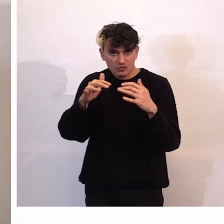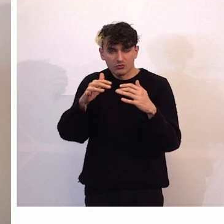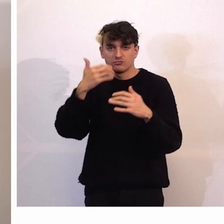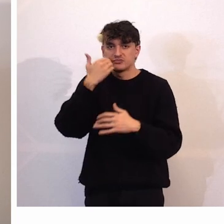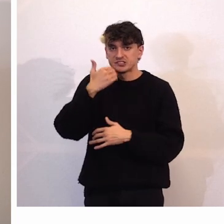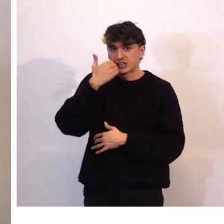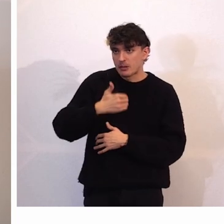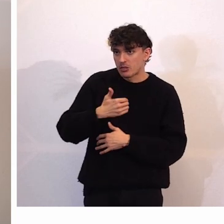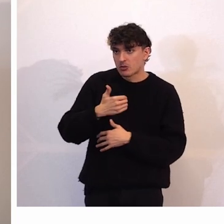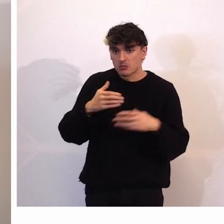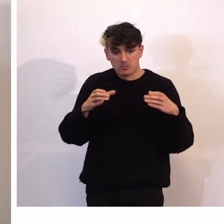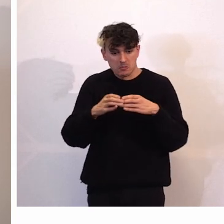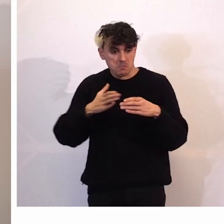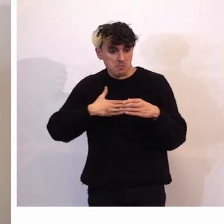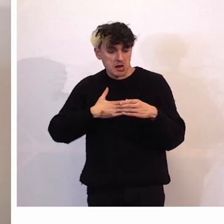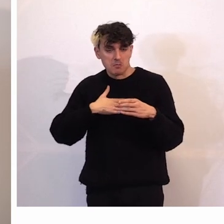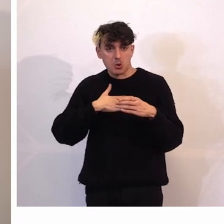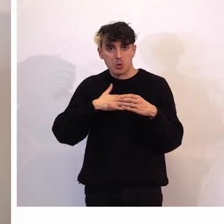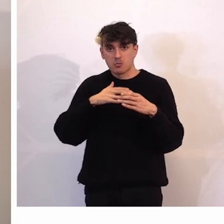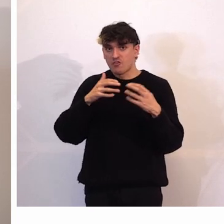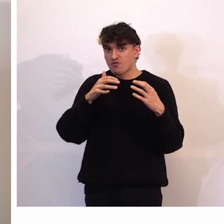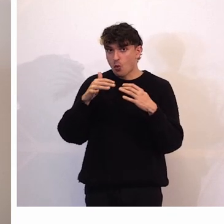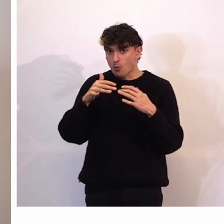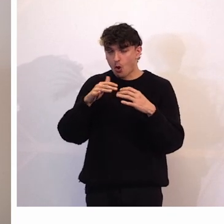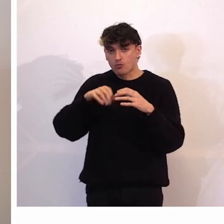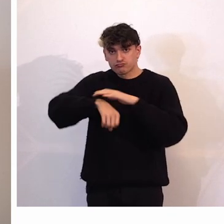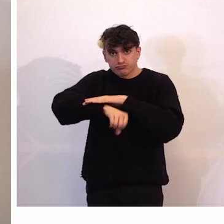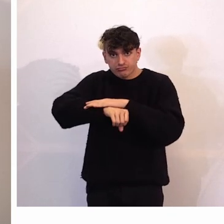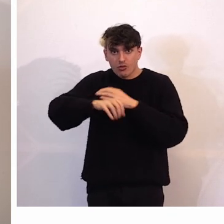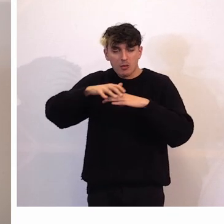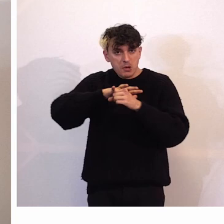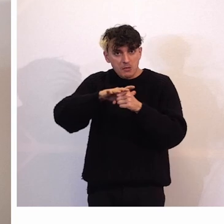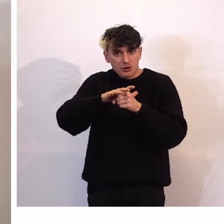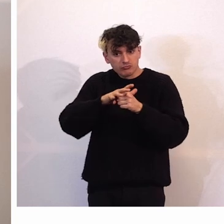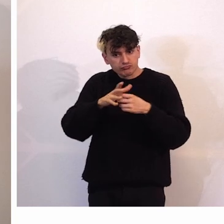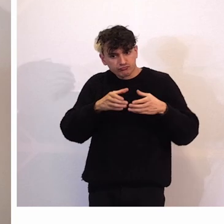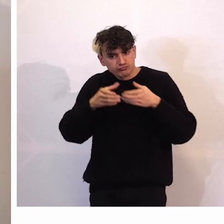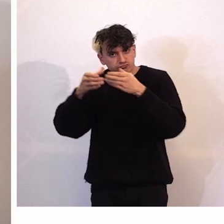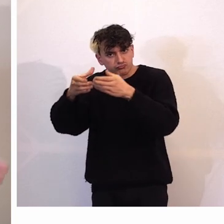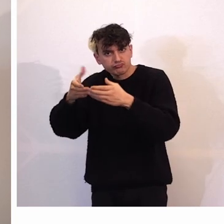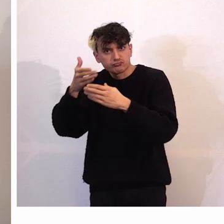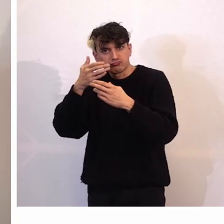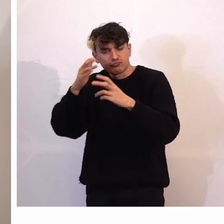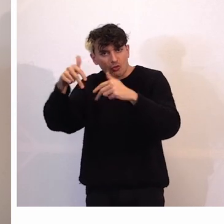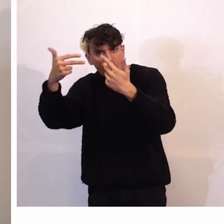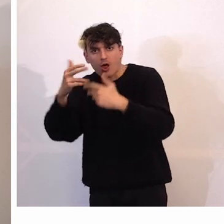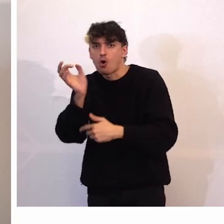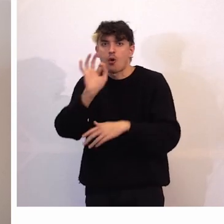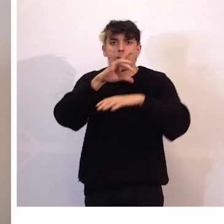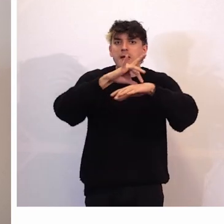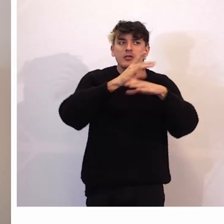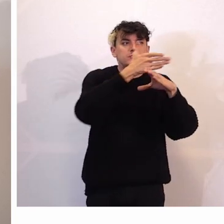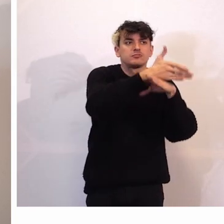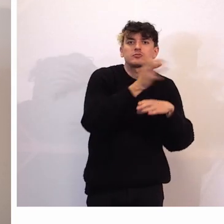ver a mi equipo de mi barrio. Cosas de esas. O ir al médico, o ir a comprar lo que me